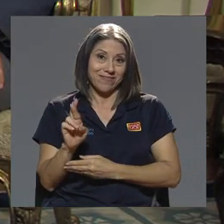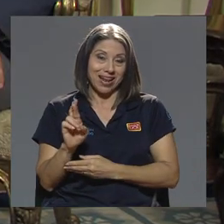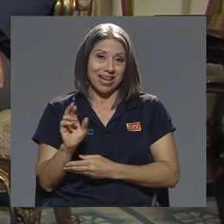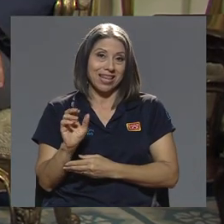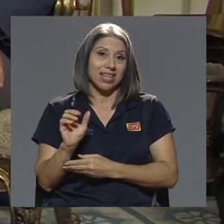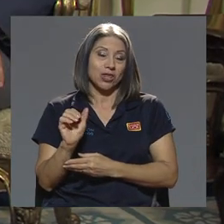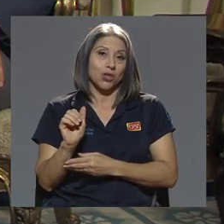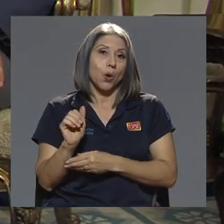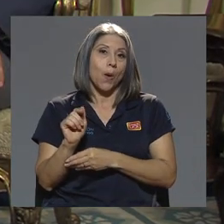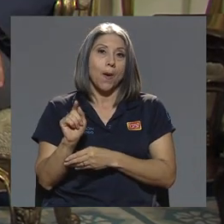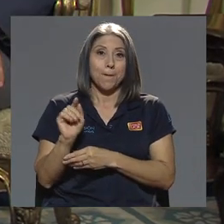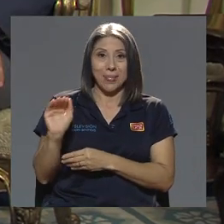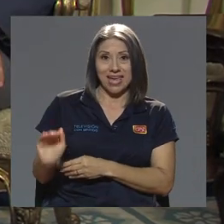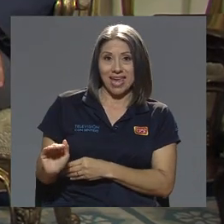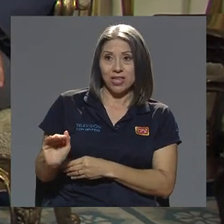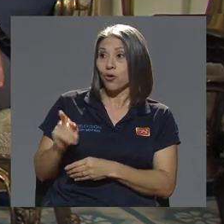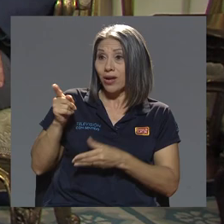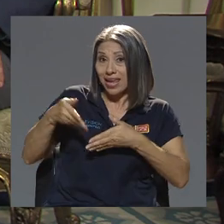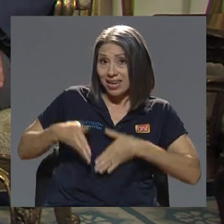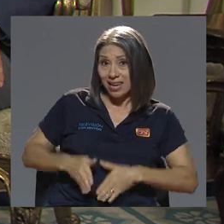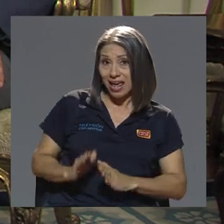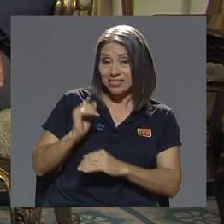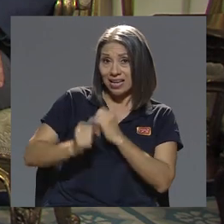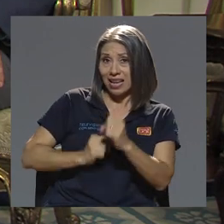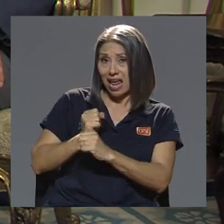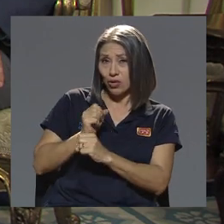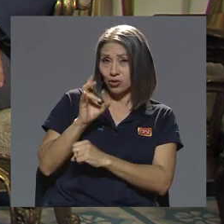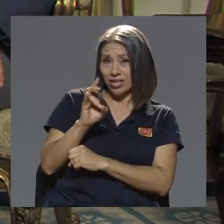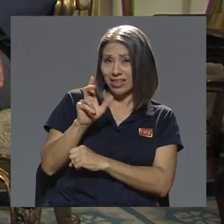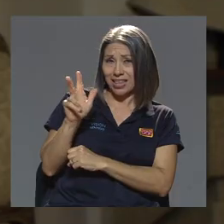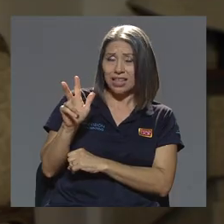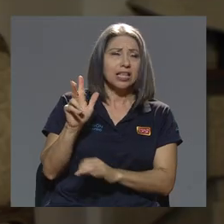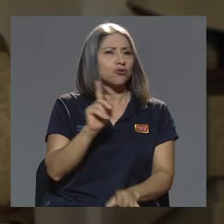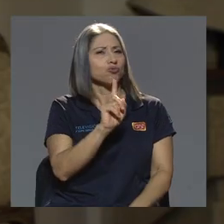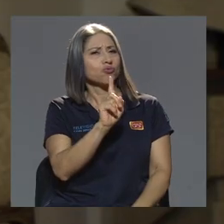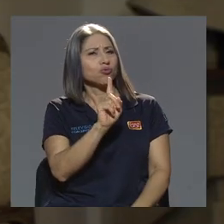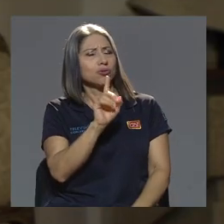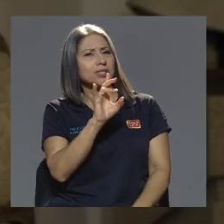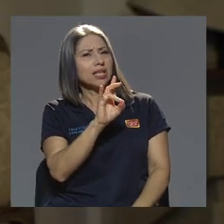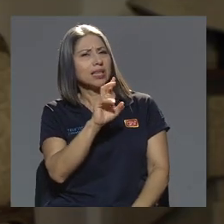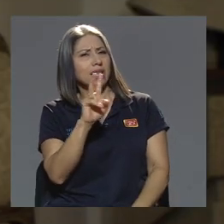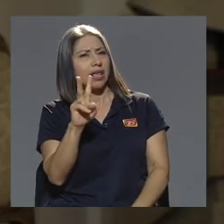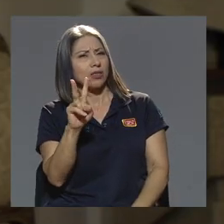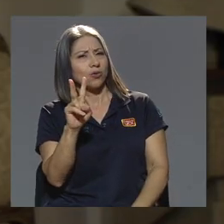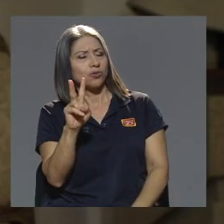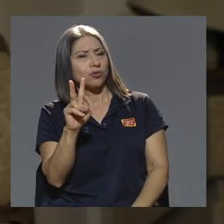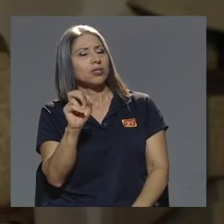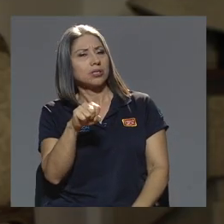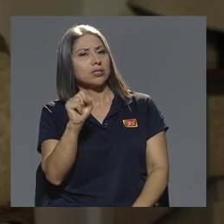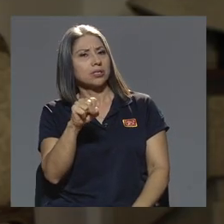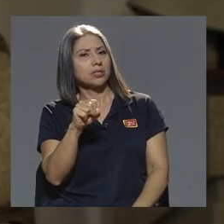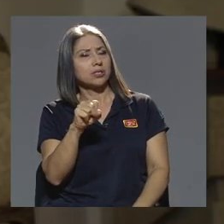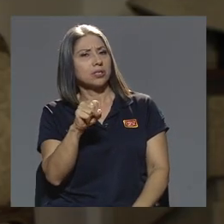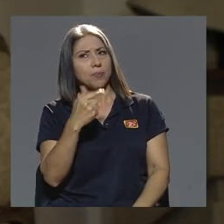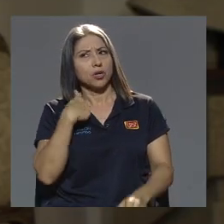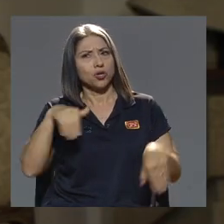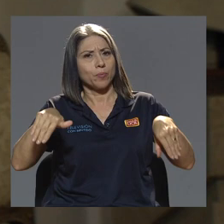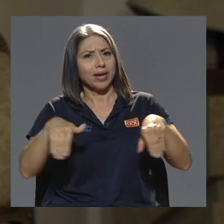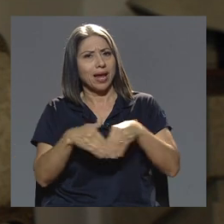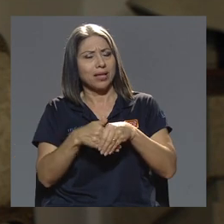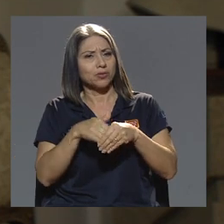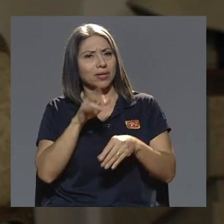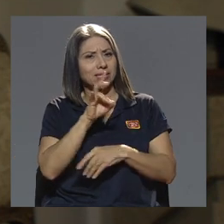73, de hecho. Rafa nace en el 73, no, 72. ¿72? 72, sí. Sí, porque yo me caso